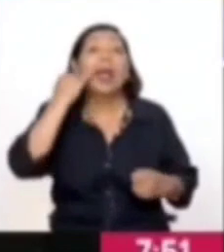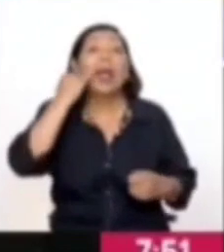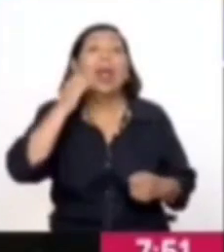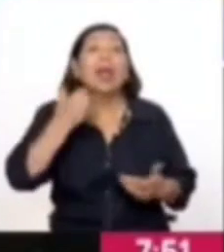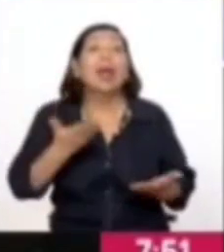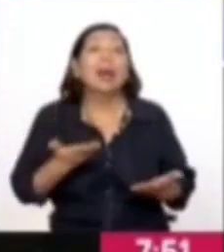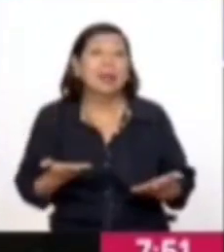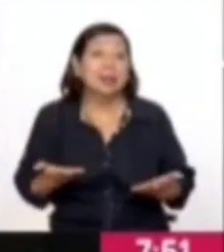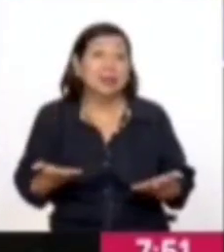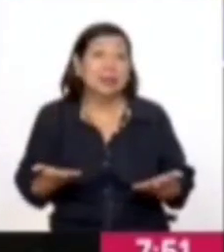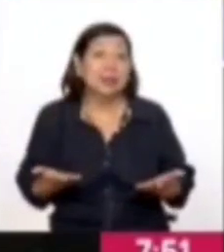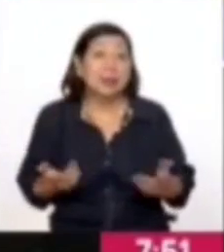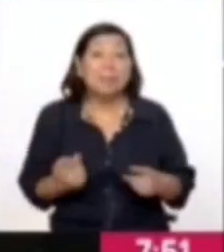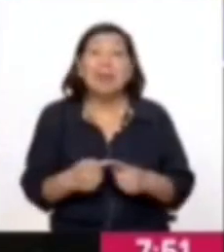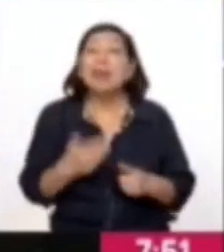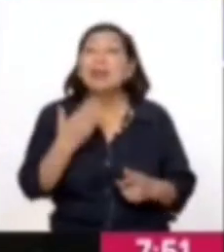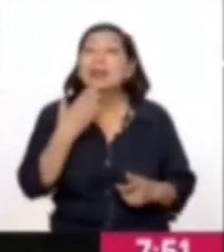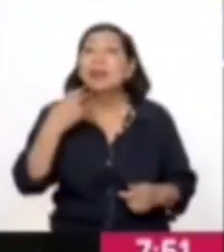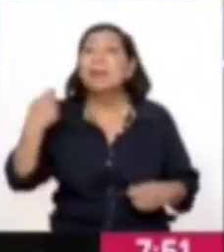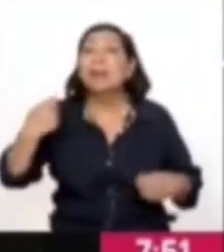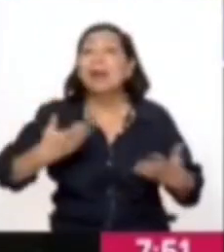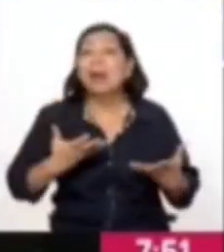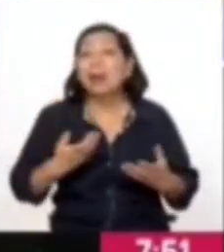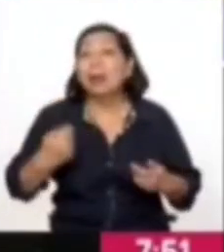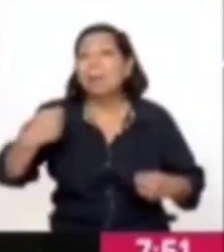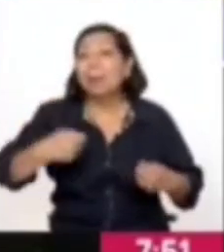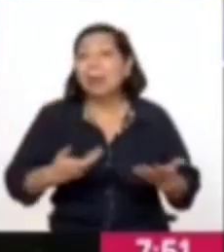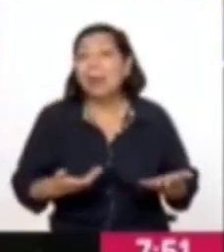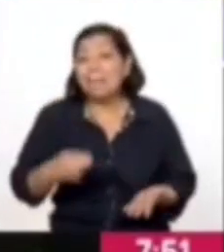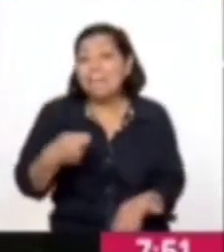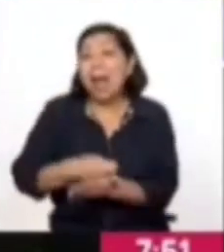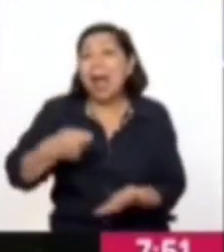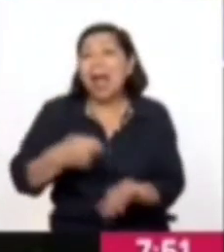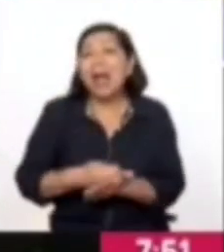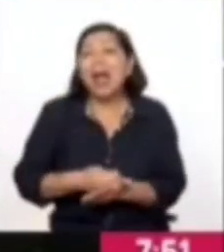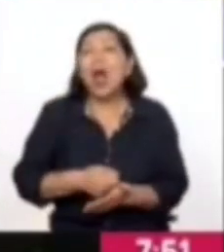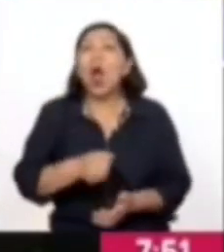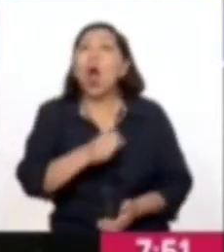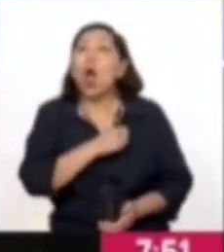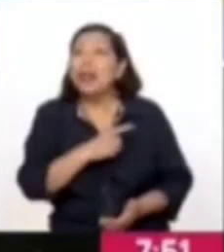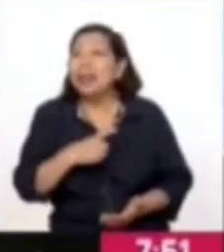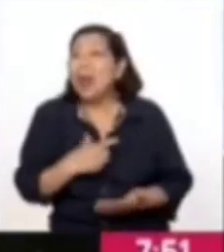Ica? Lamentablemente, disculpen a los iqueños, pero ¿quién invierte si Sí.